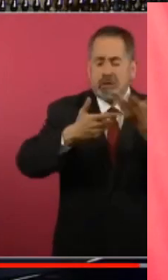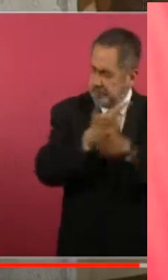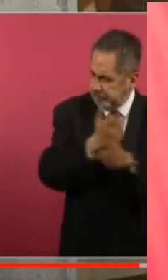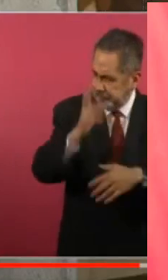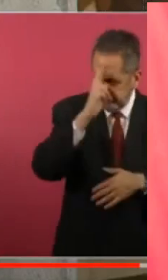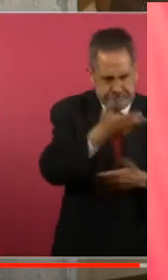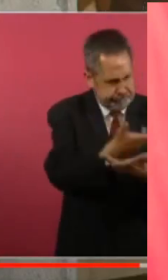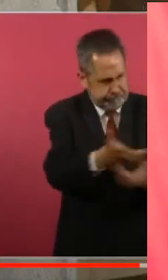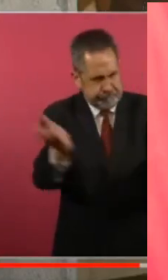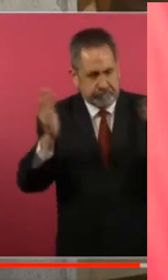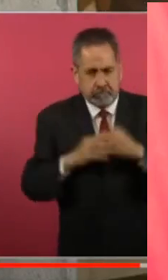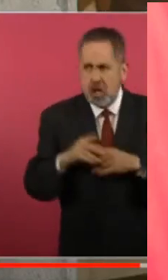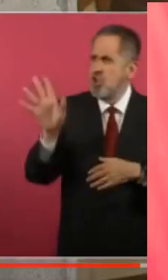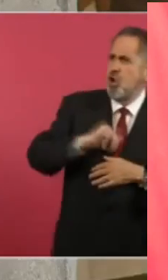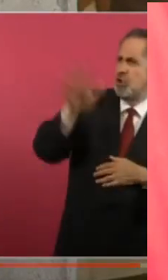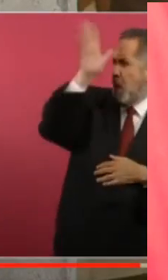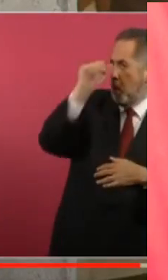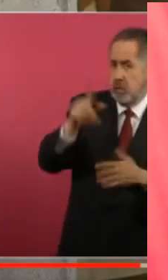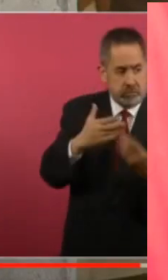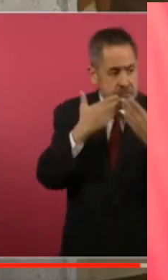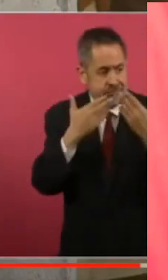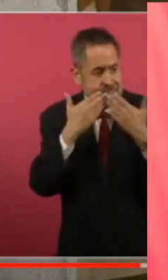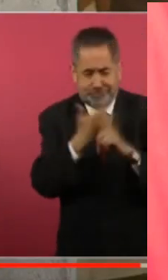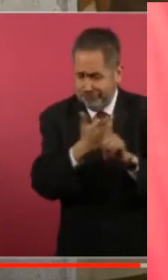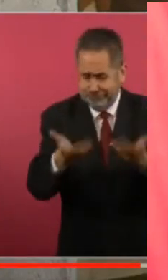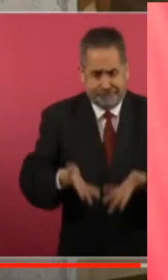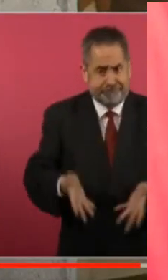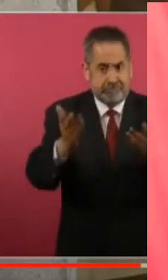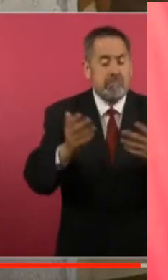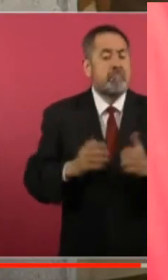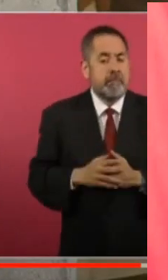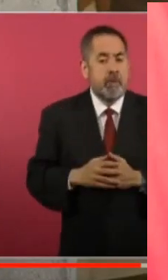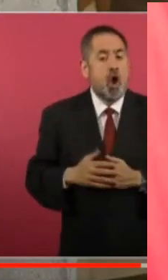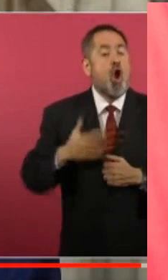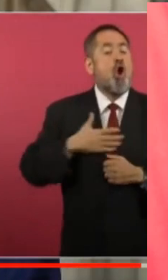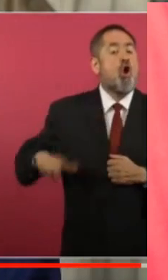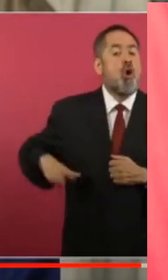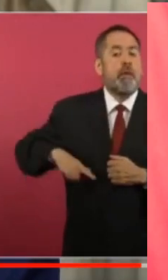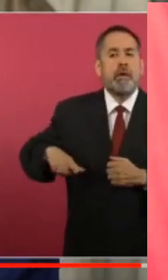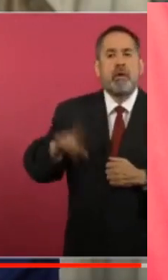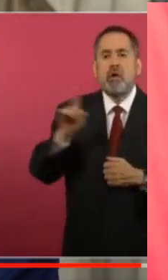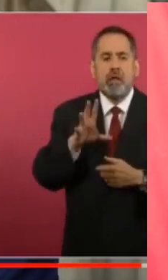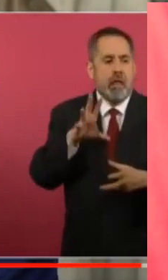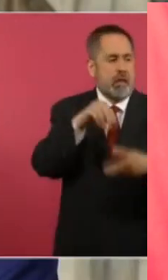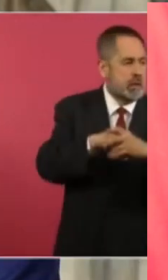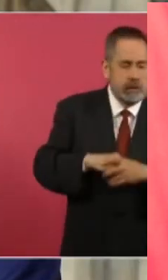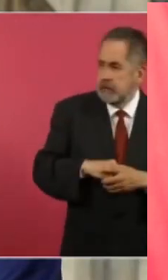derecho a disentir. El gobierno no participa en